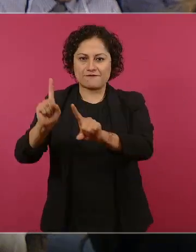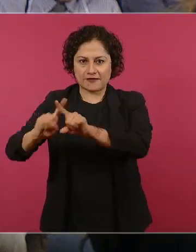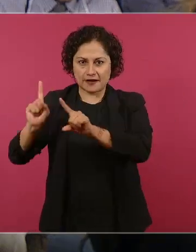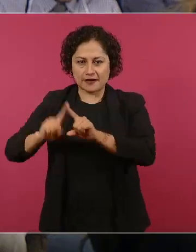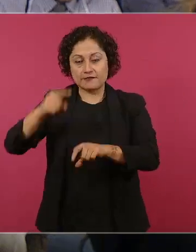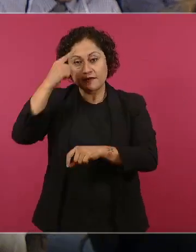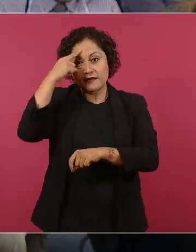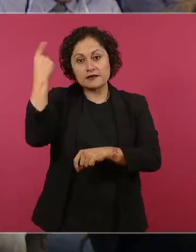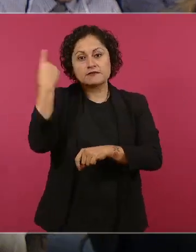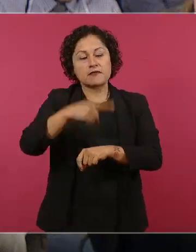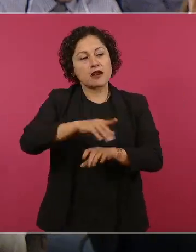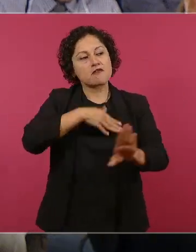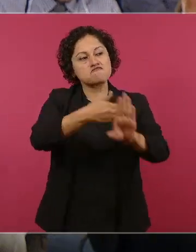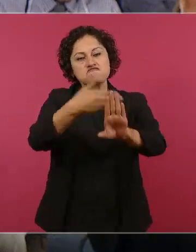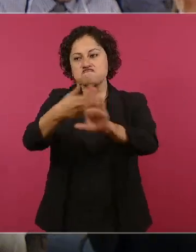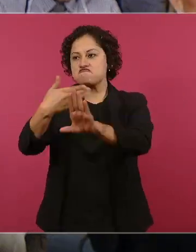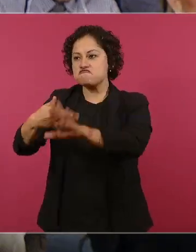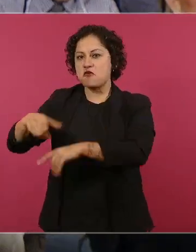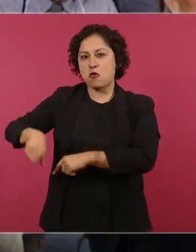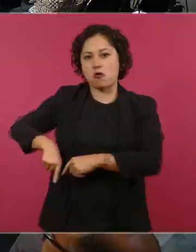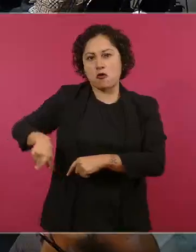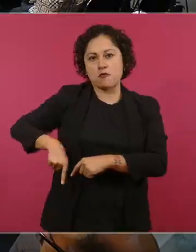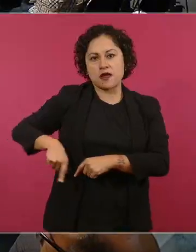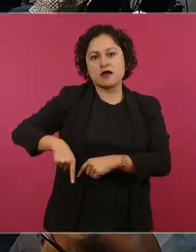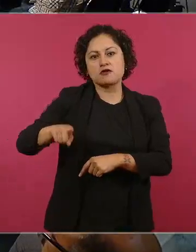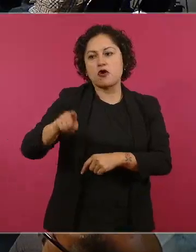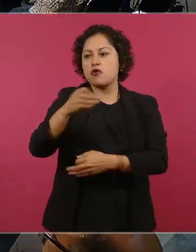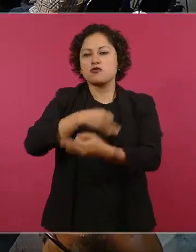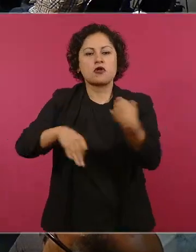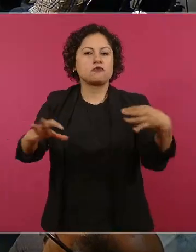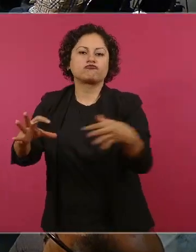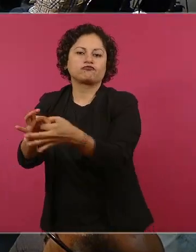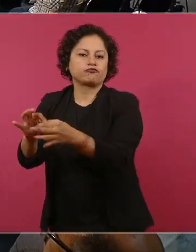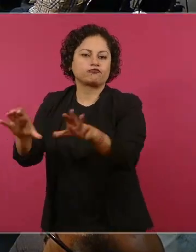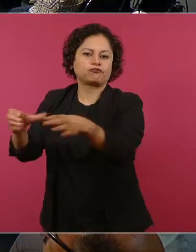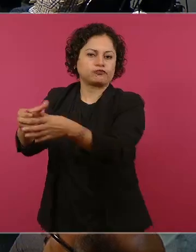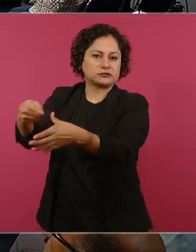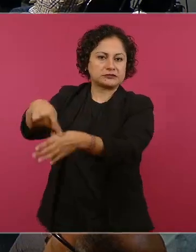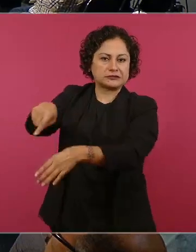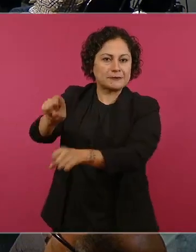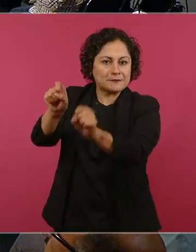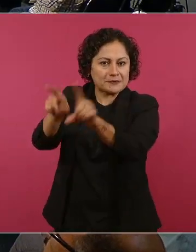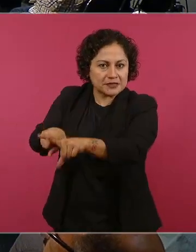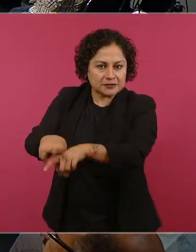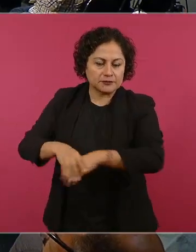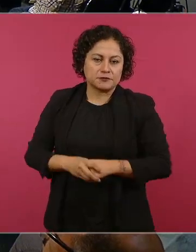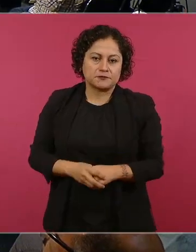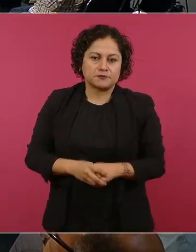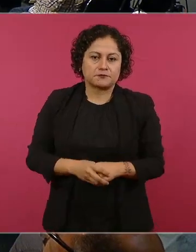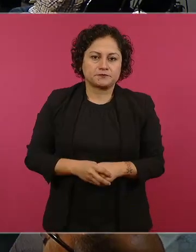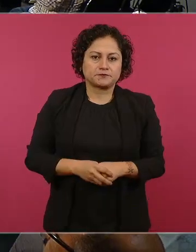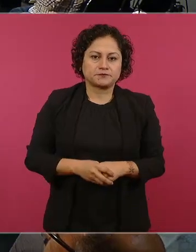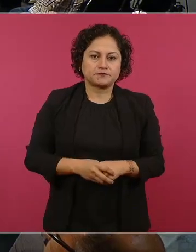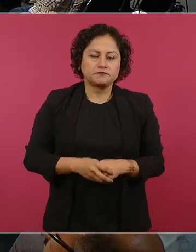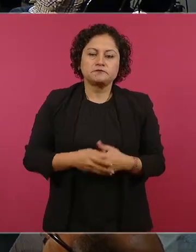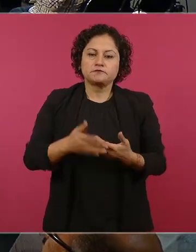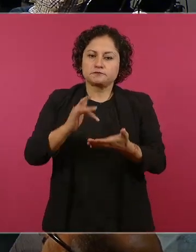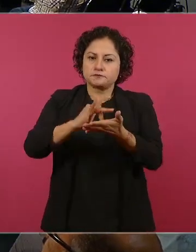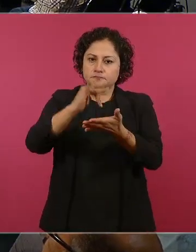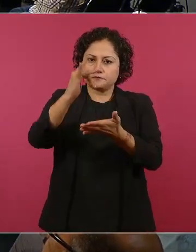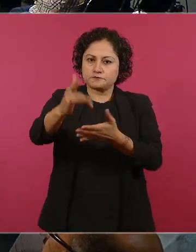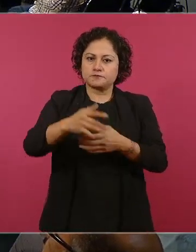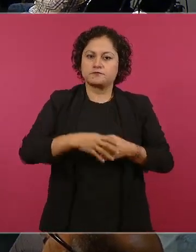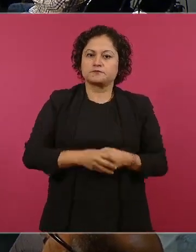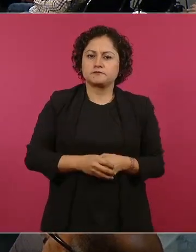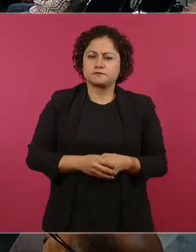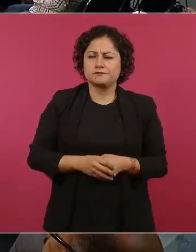y trabajan para ello. Presidente, muchas gracias. Sí, pero ya hemos hablado mucho de eso. Es pues es un